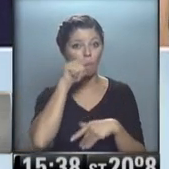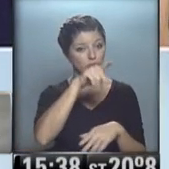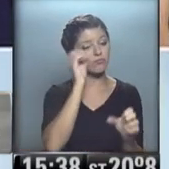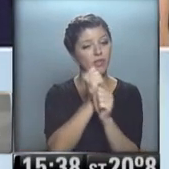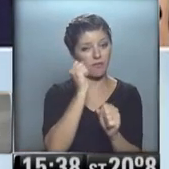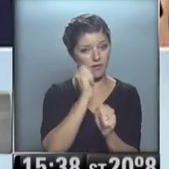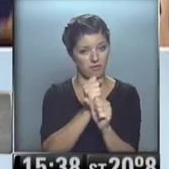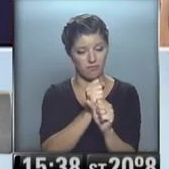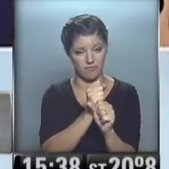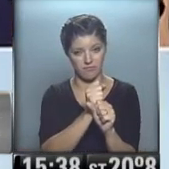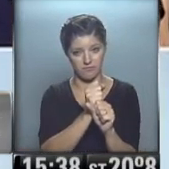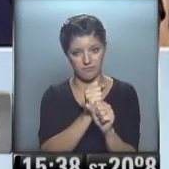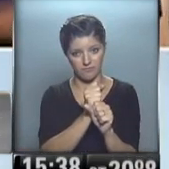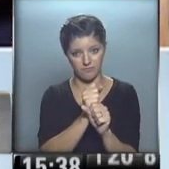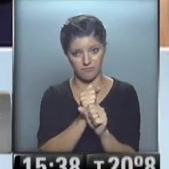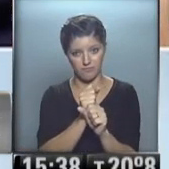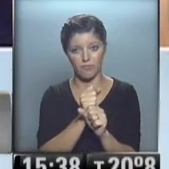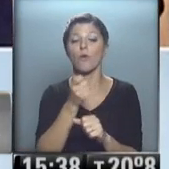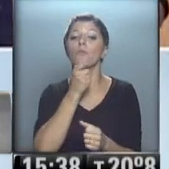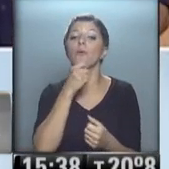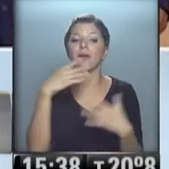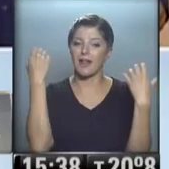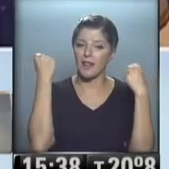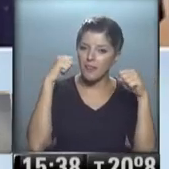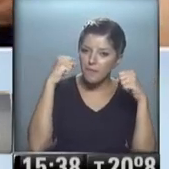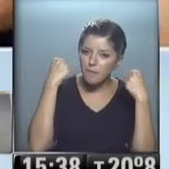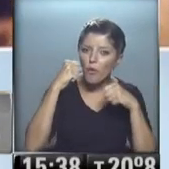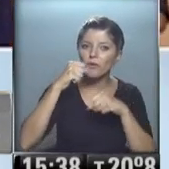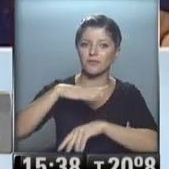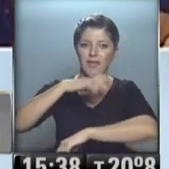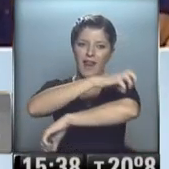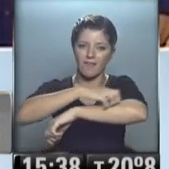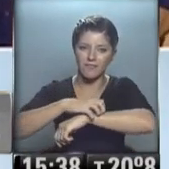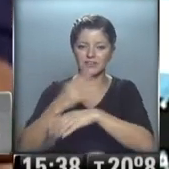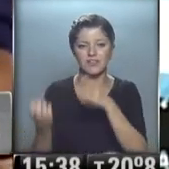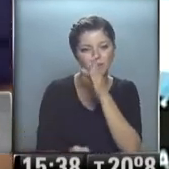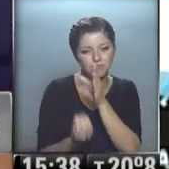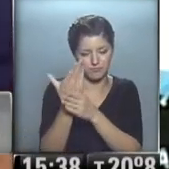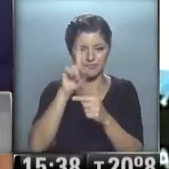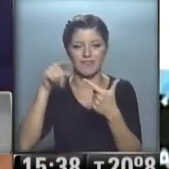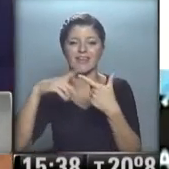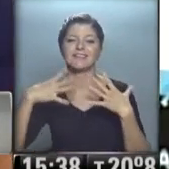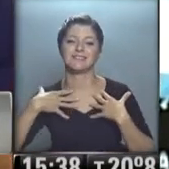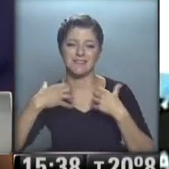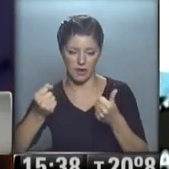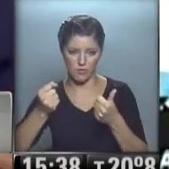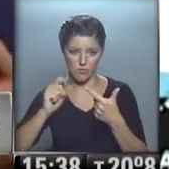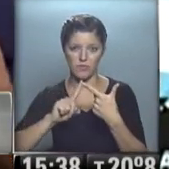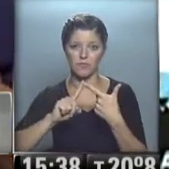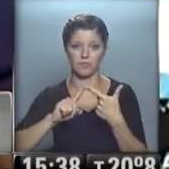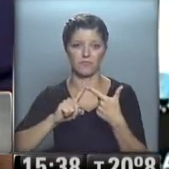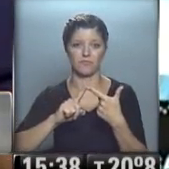hacen, por crear el deporte en las villas, la salud, que estuvieron